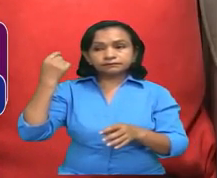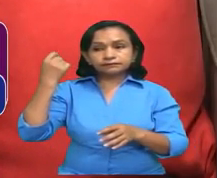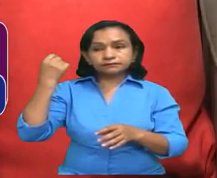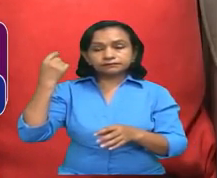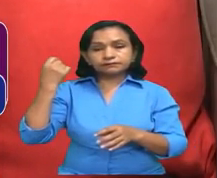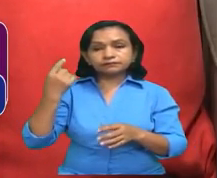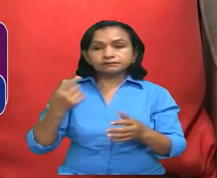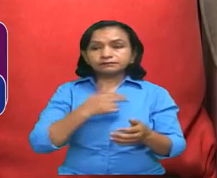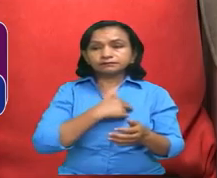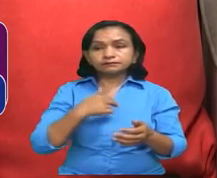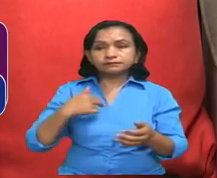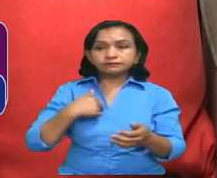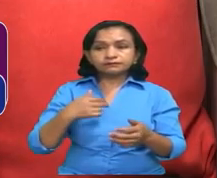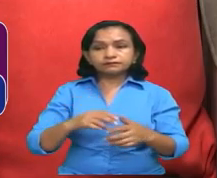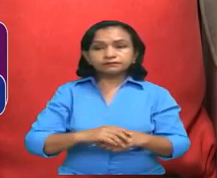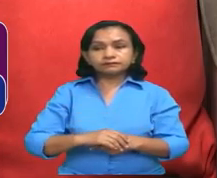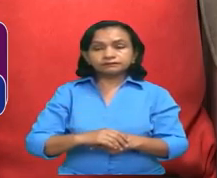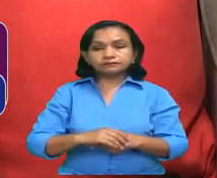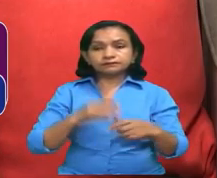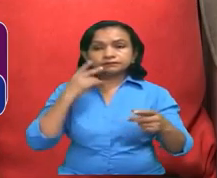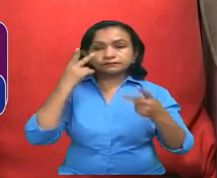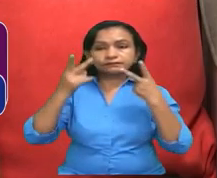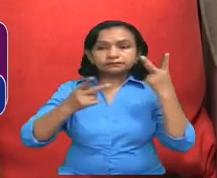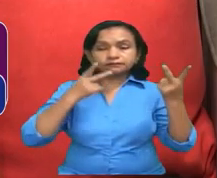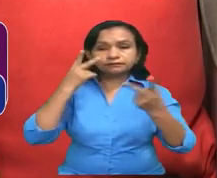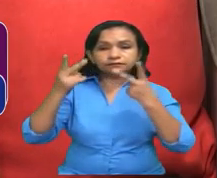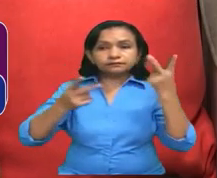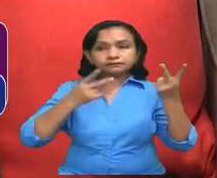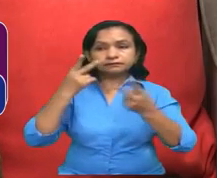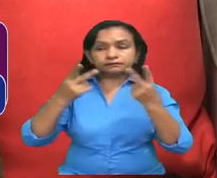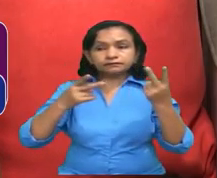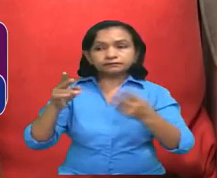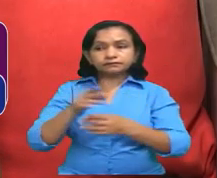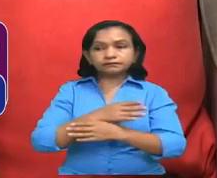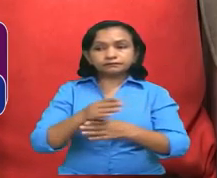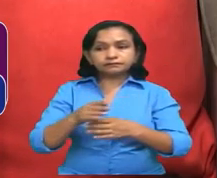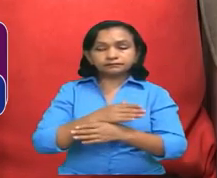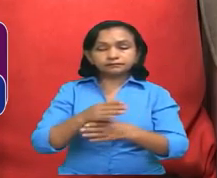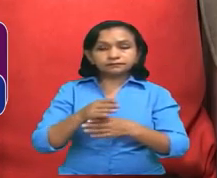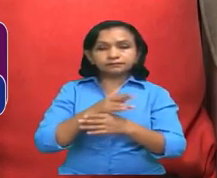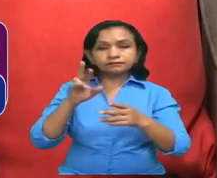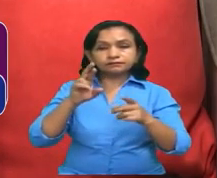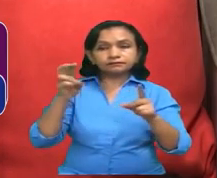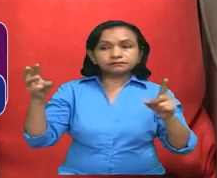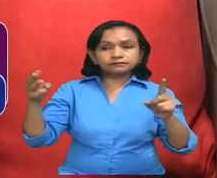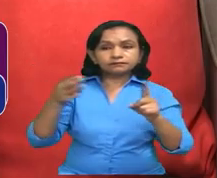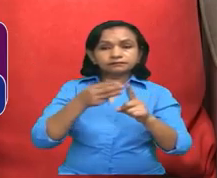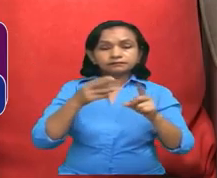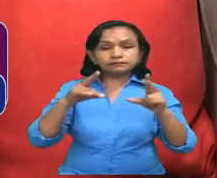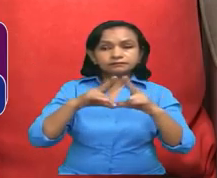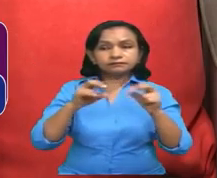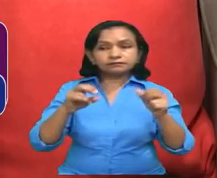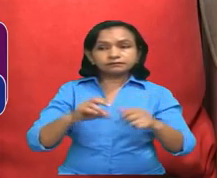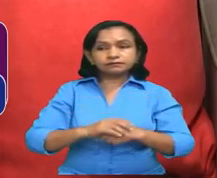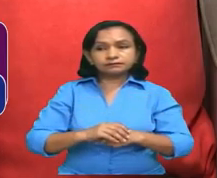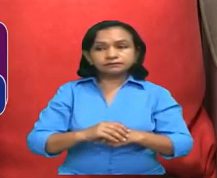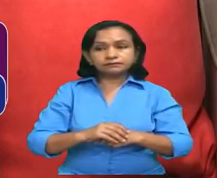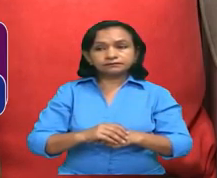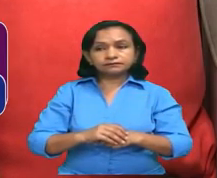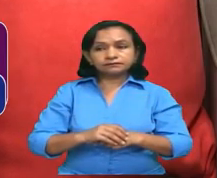sí también pudieran comprar algo de artesanía. Bueno, y ya que me hablas de esa oportunidad y la diversidad